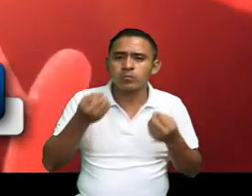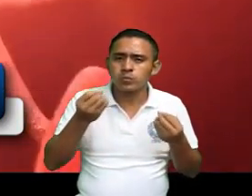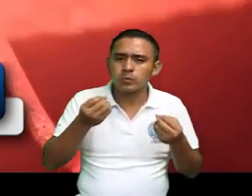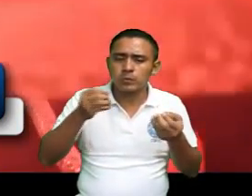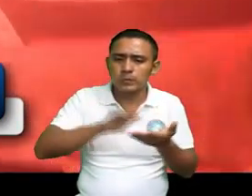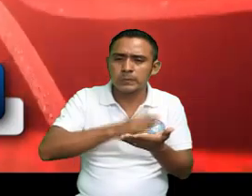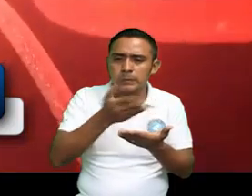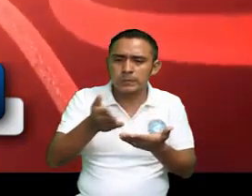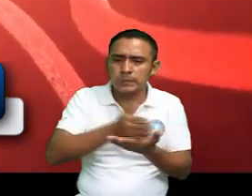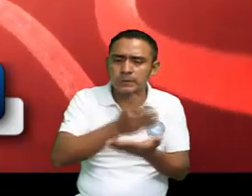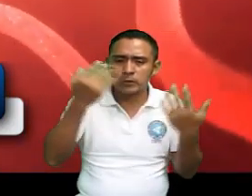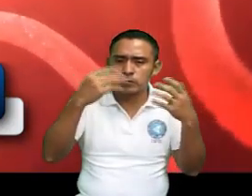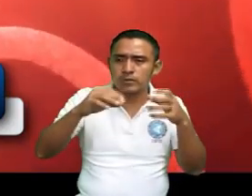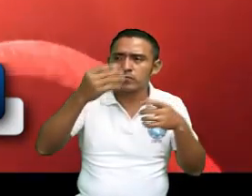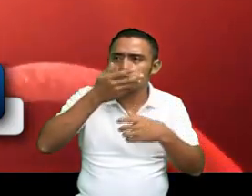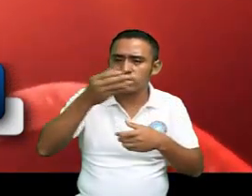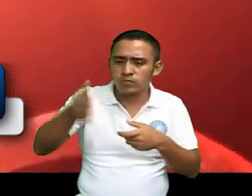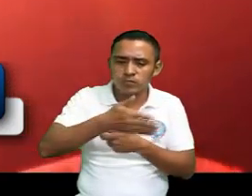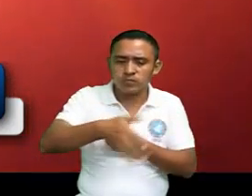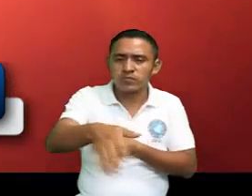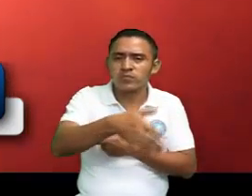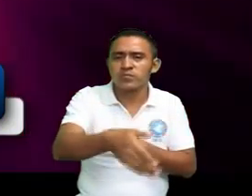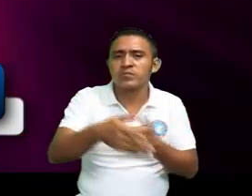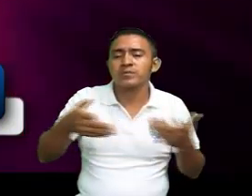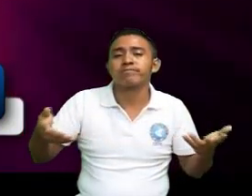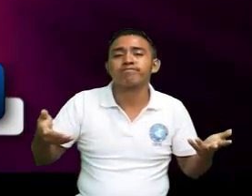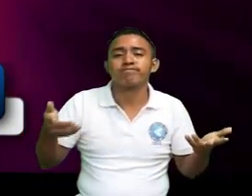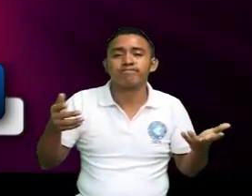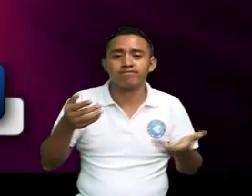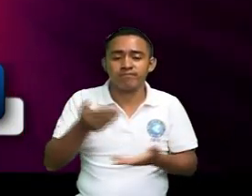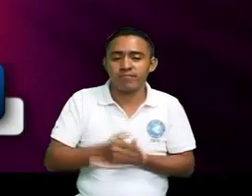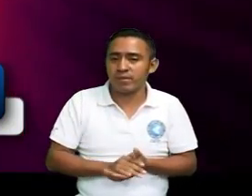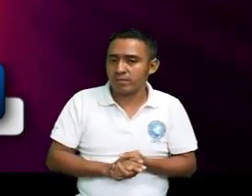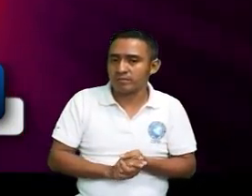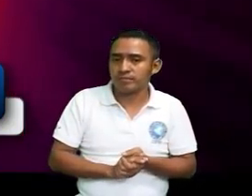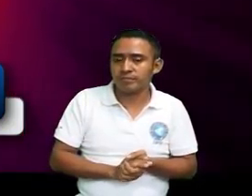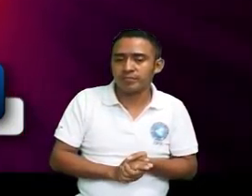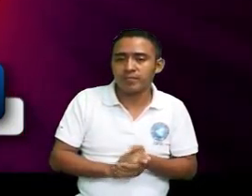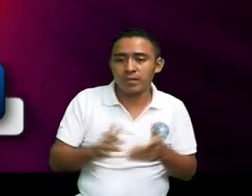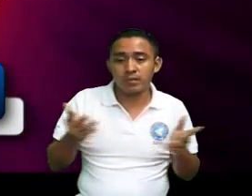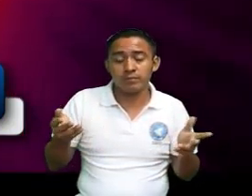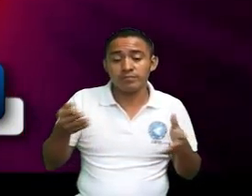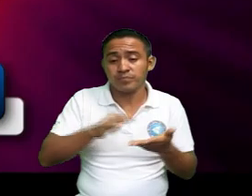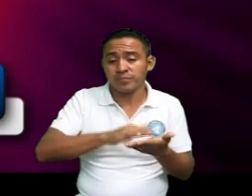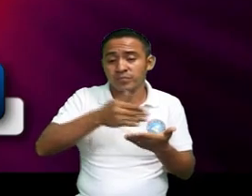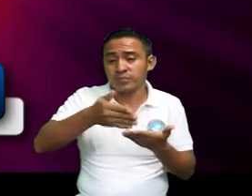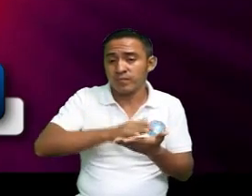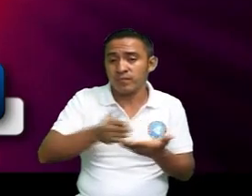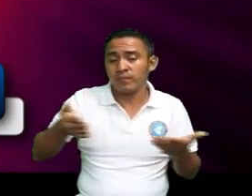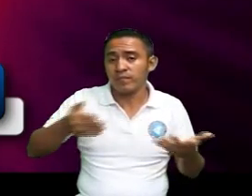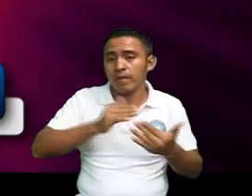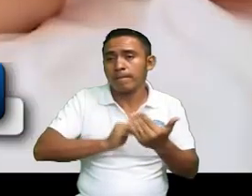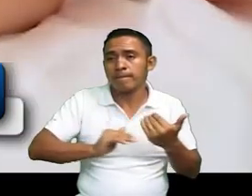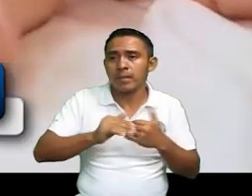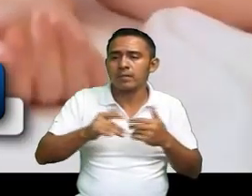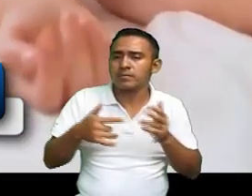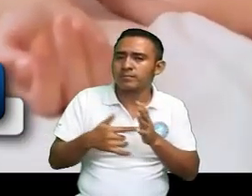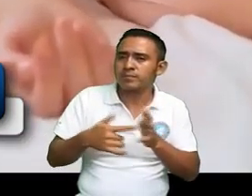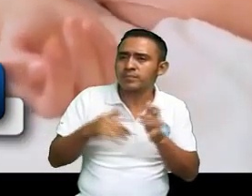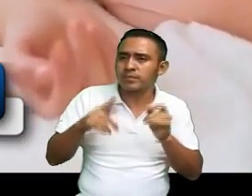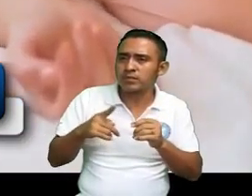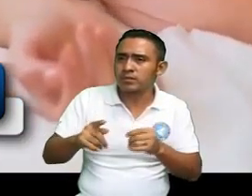o sea, la mayoría de sus alimentos son fritos, eso va a incidir lógicamente en que se produzca más reflujo. Ahora, hay personas que